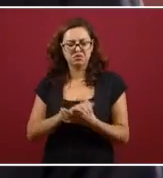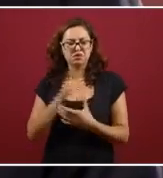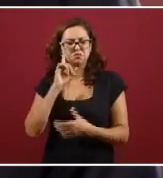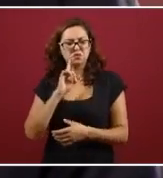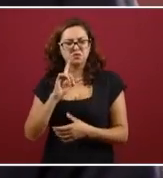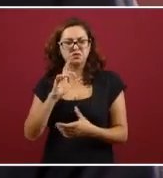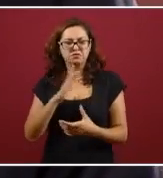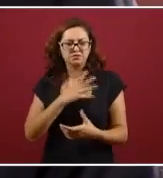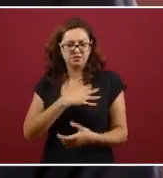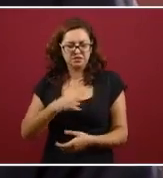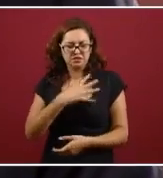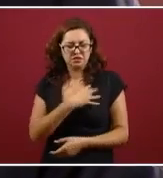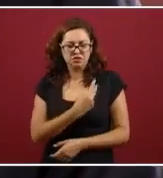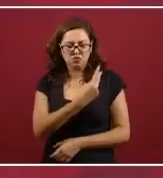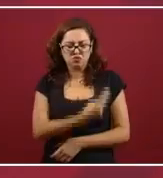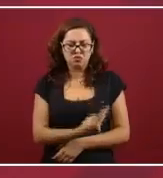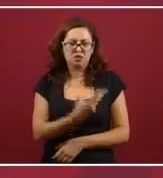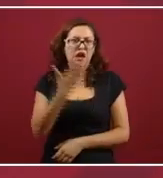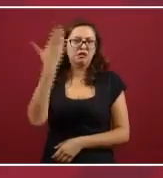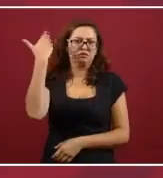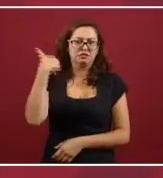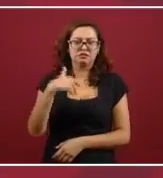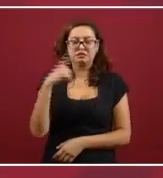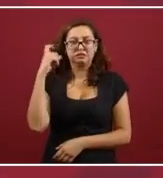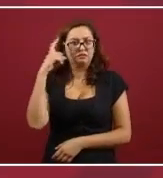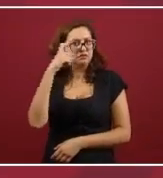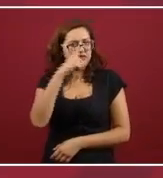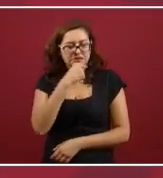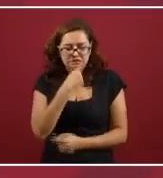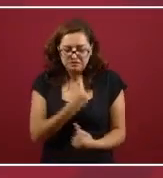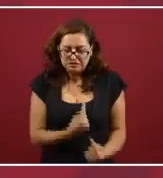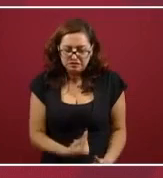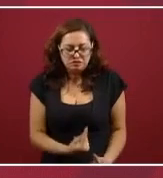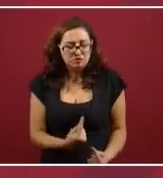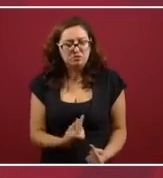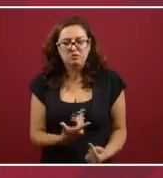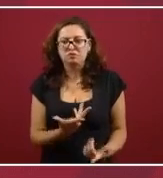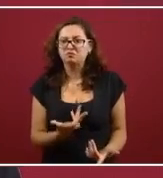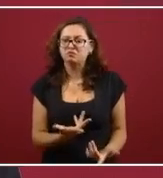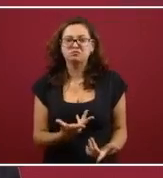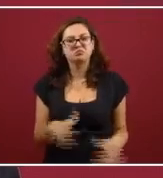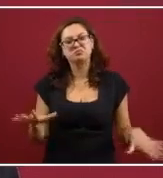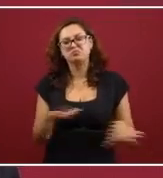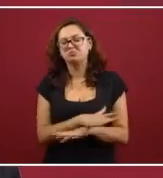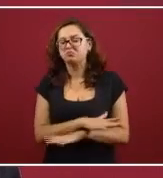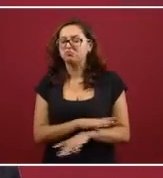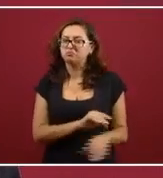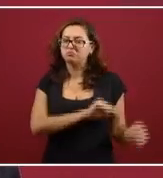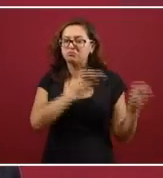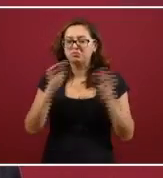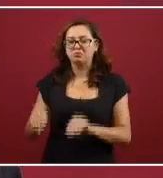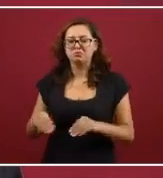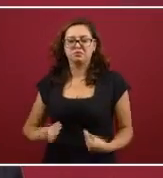pequeño en aquellos tiempos difíciles a la Ciudad de México